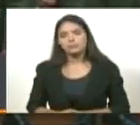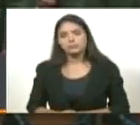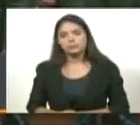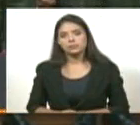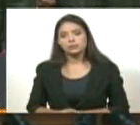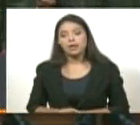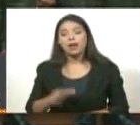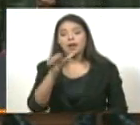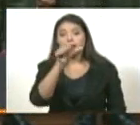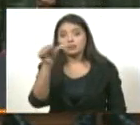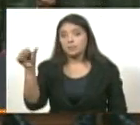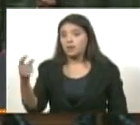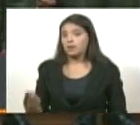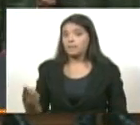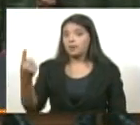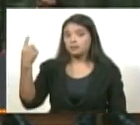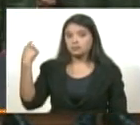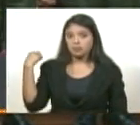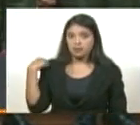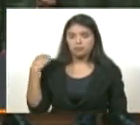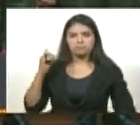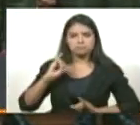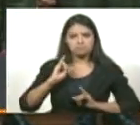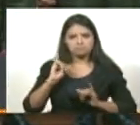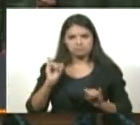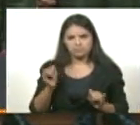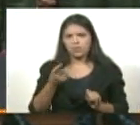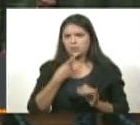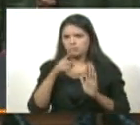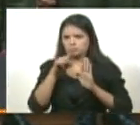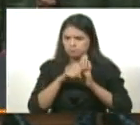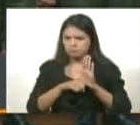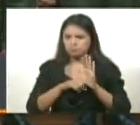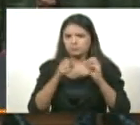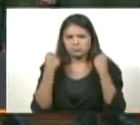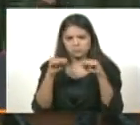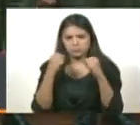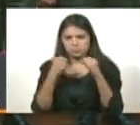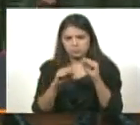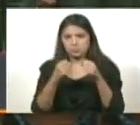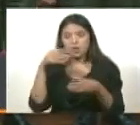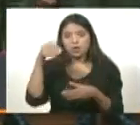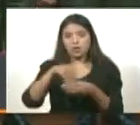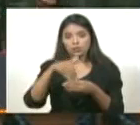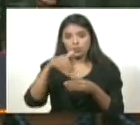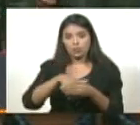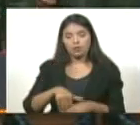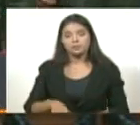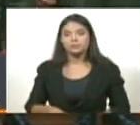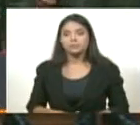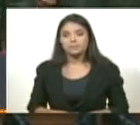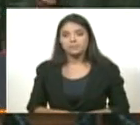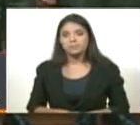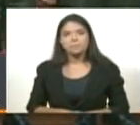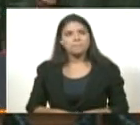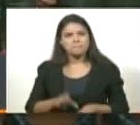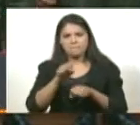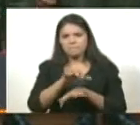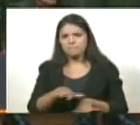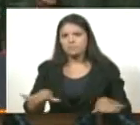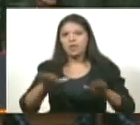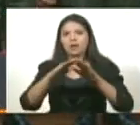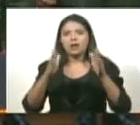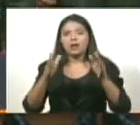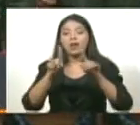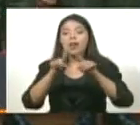La semana pasada cumplimos, como estaba previsto, con el ensayo electoral. Hicimos el despliegue de las máquinas,